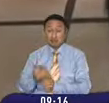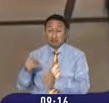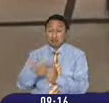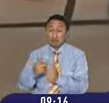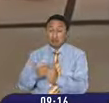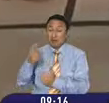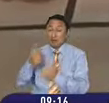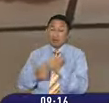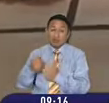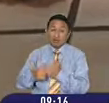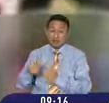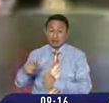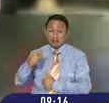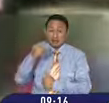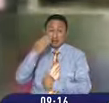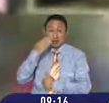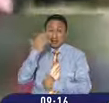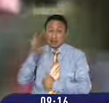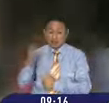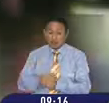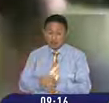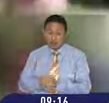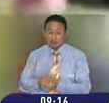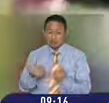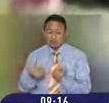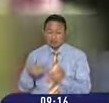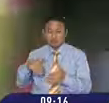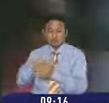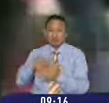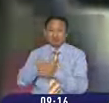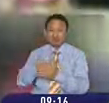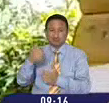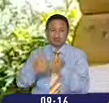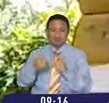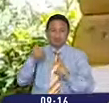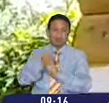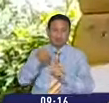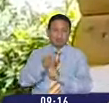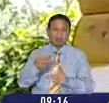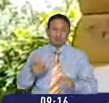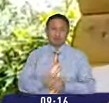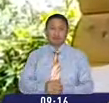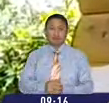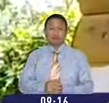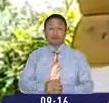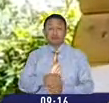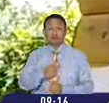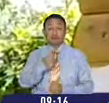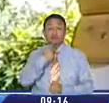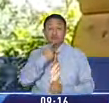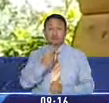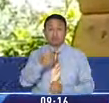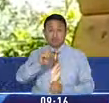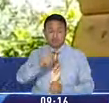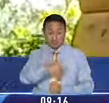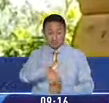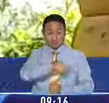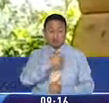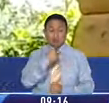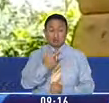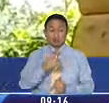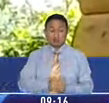soportar un trauma doloroso, afrontan múltiples trabas burocráticas. Incluso se dan el lujo, y lo digo así, se dan el